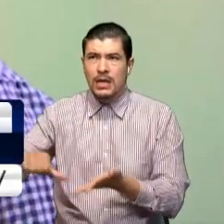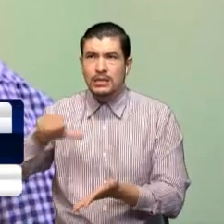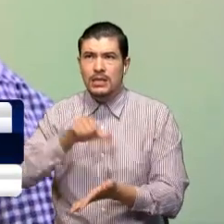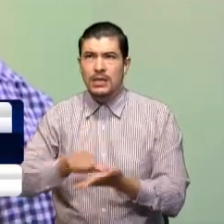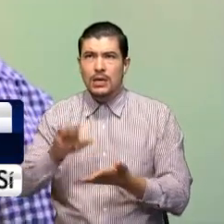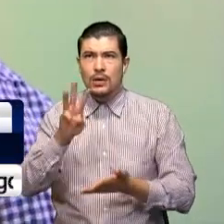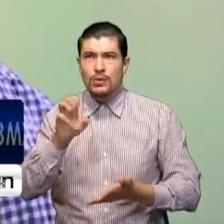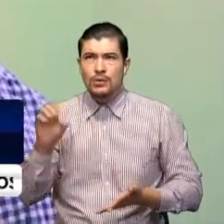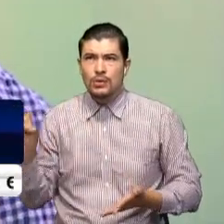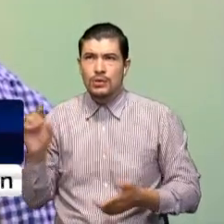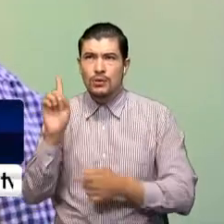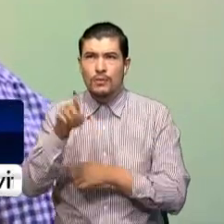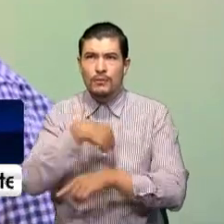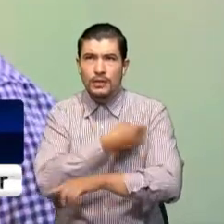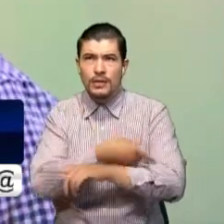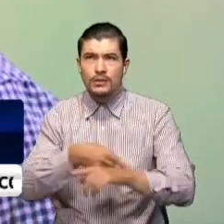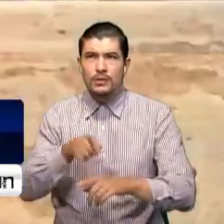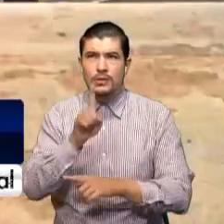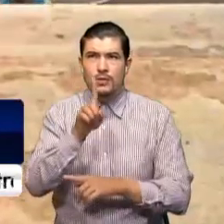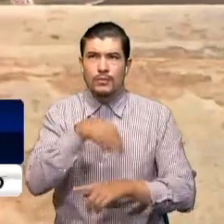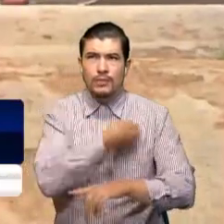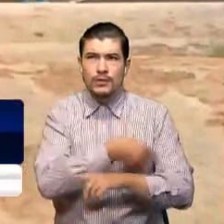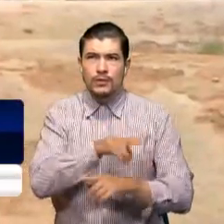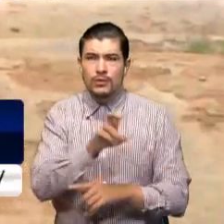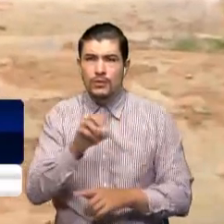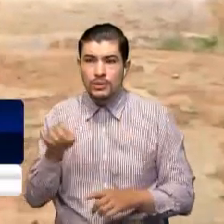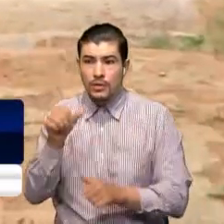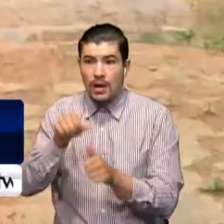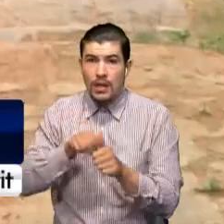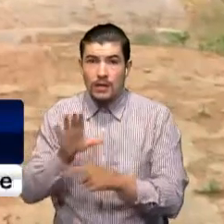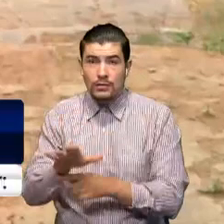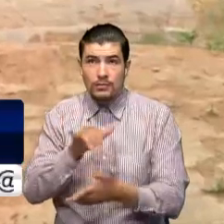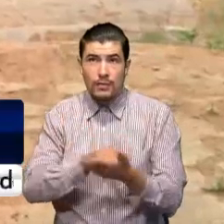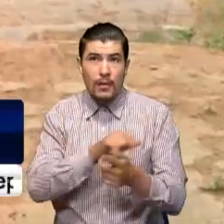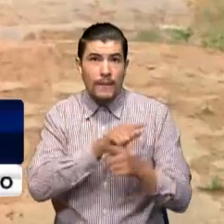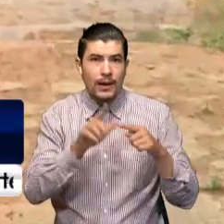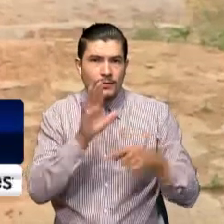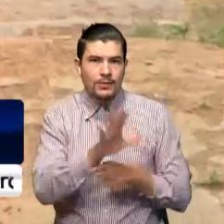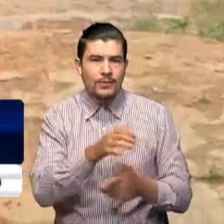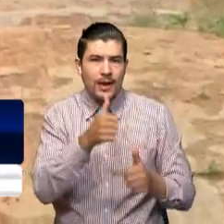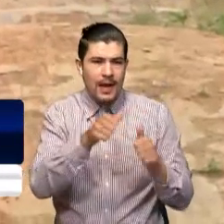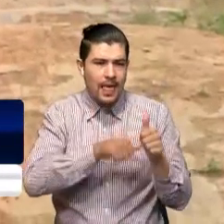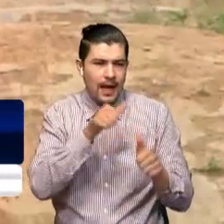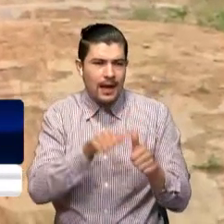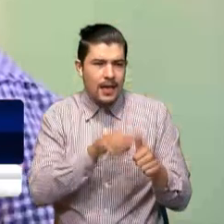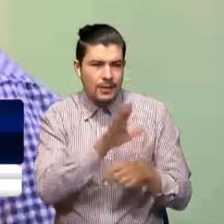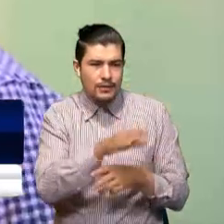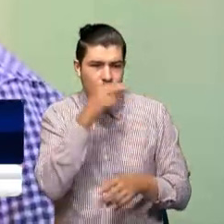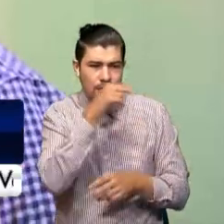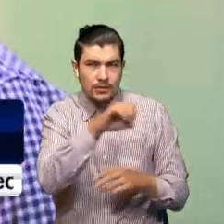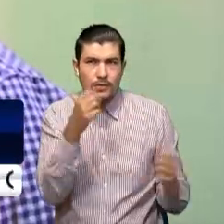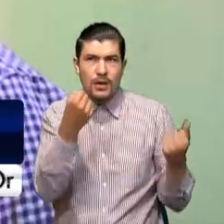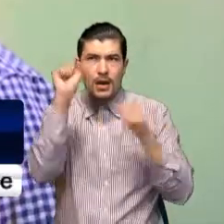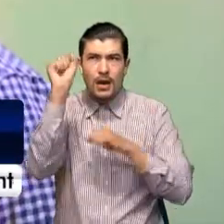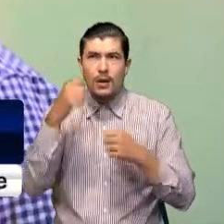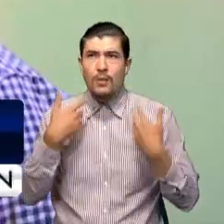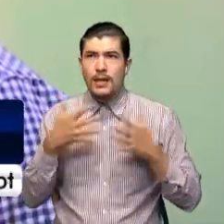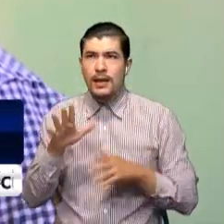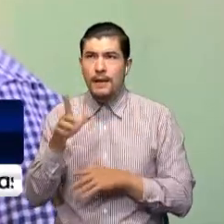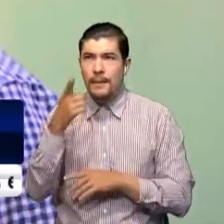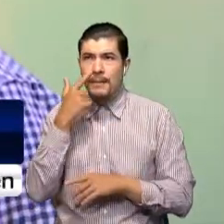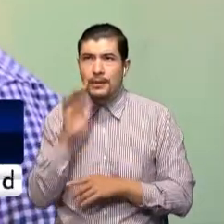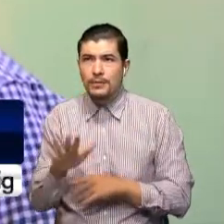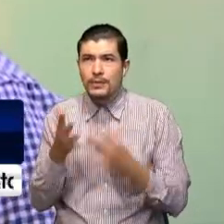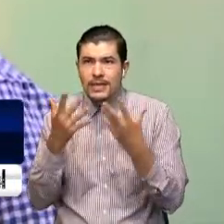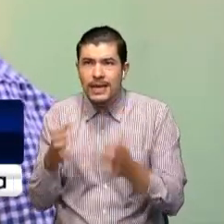800 un millón millón doscientos y cada válida esfuerzos que se ven recompensados con cada victoria de milton david cualquier padre quiere tener un niño